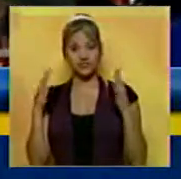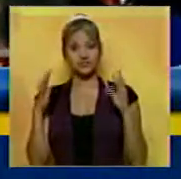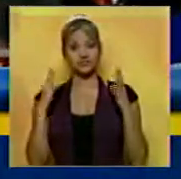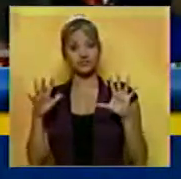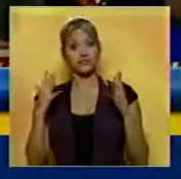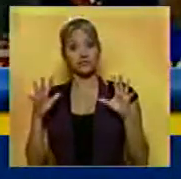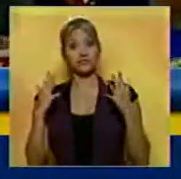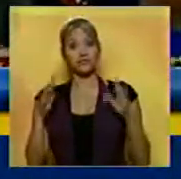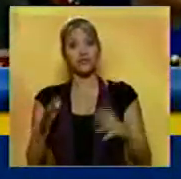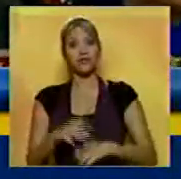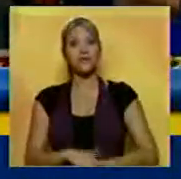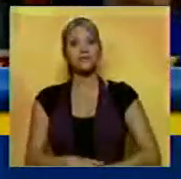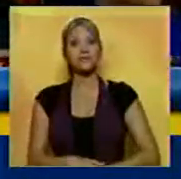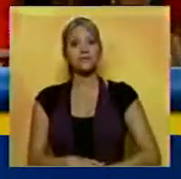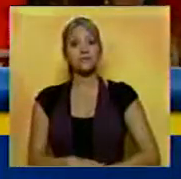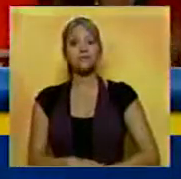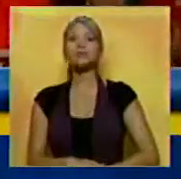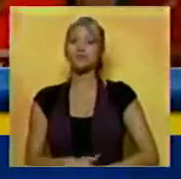Y